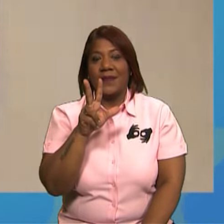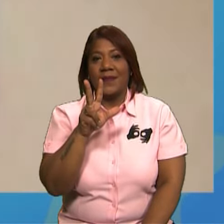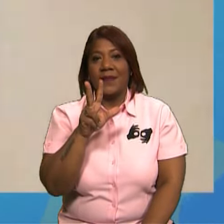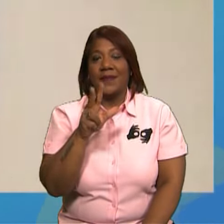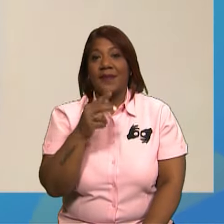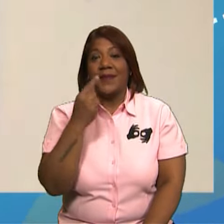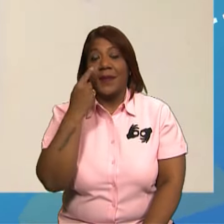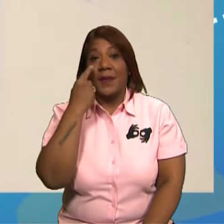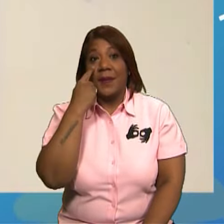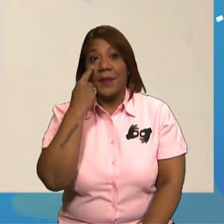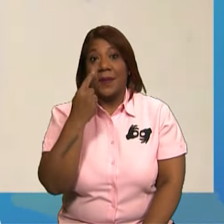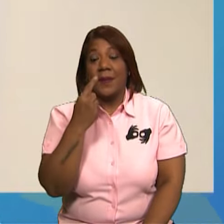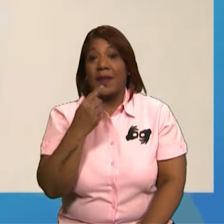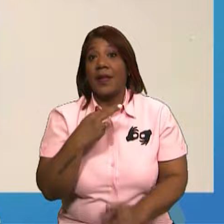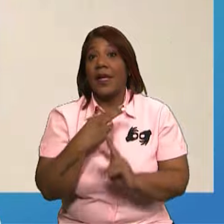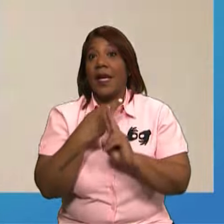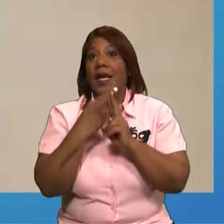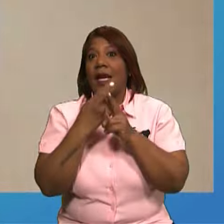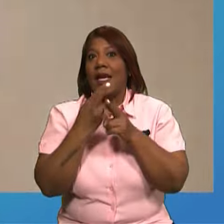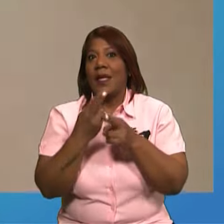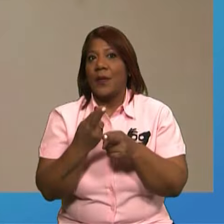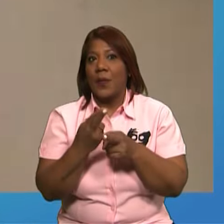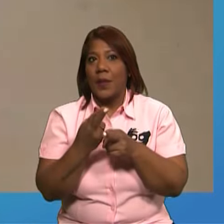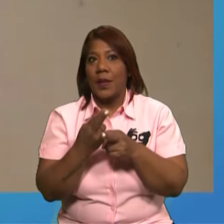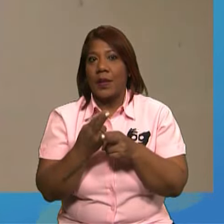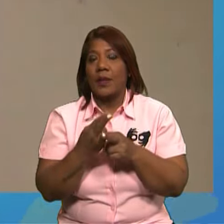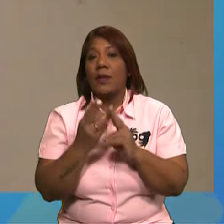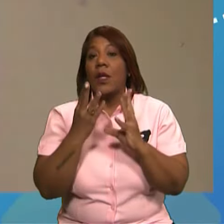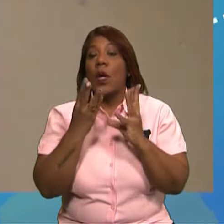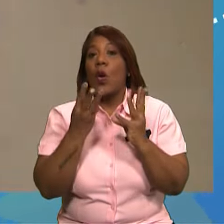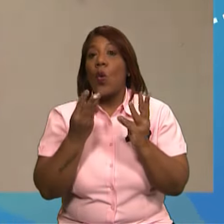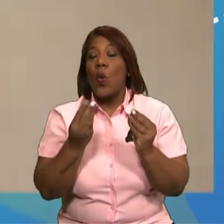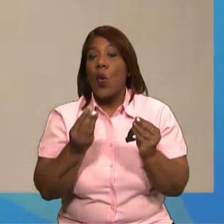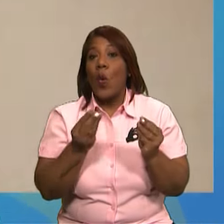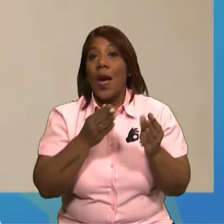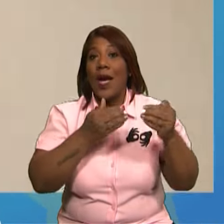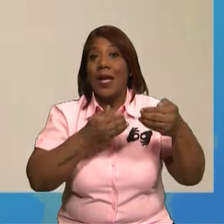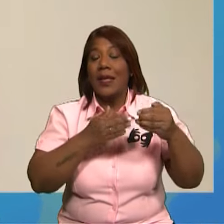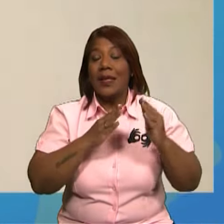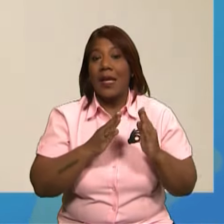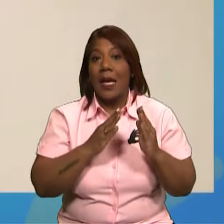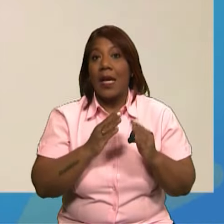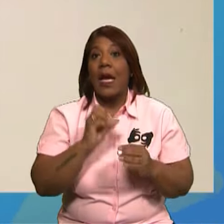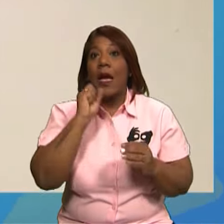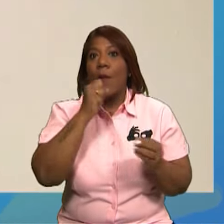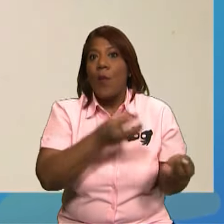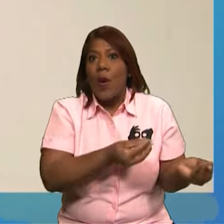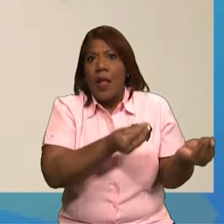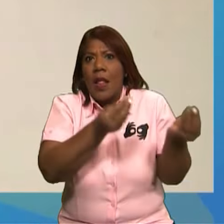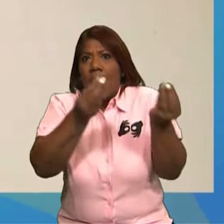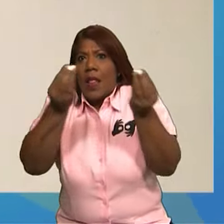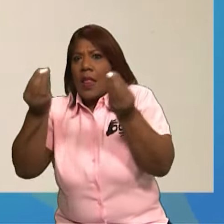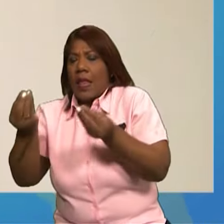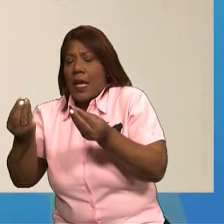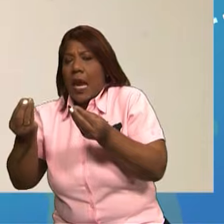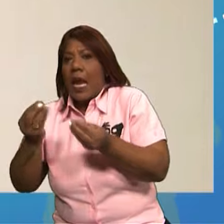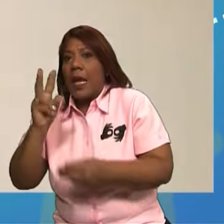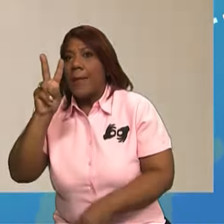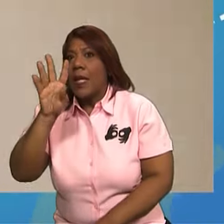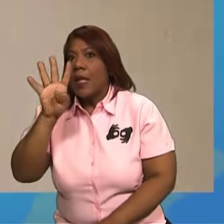Ahora vamos a proceder a resolver la pregunta. ¿Cuántas cajas transportarían 24 camiones con la misma cantidad de